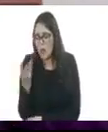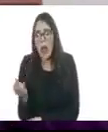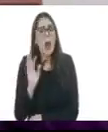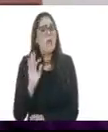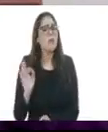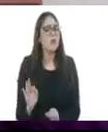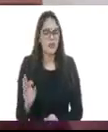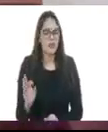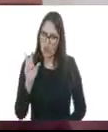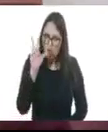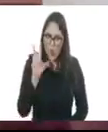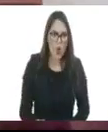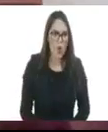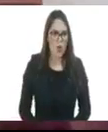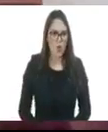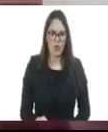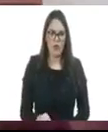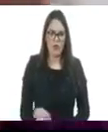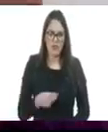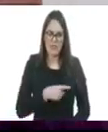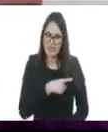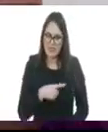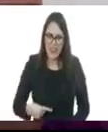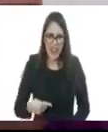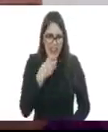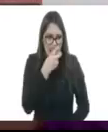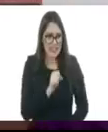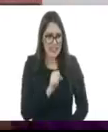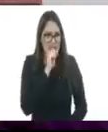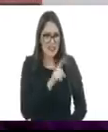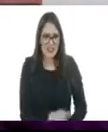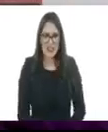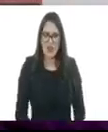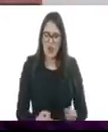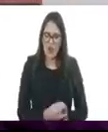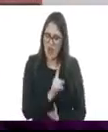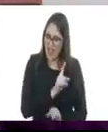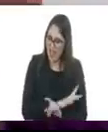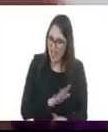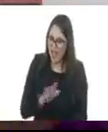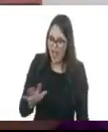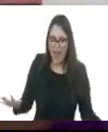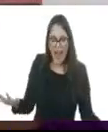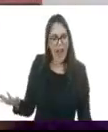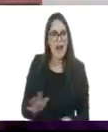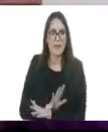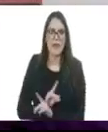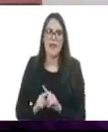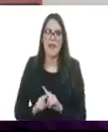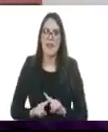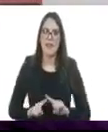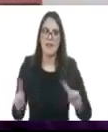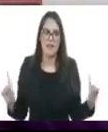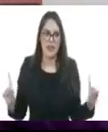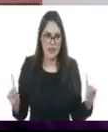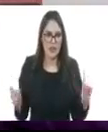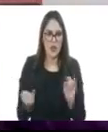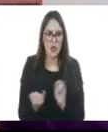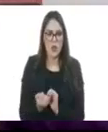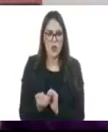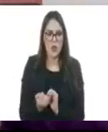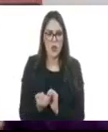un discurso que es peyorativo y que es condescendiente y que es el discurso más